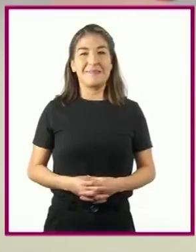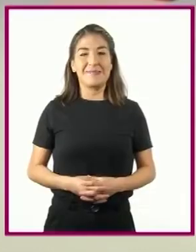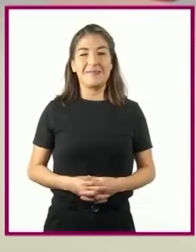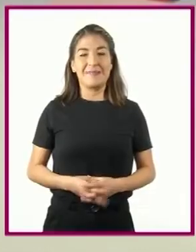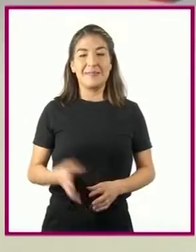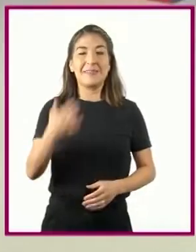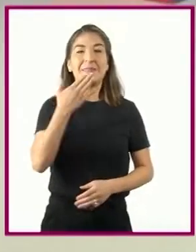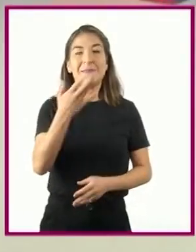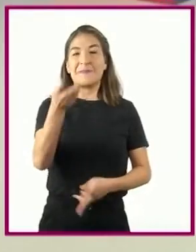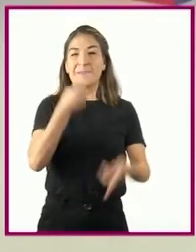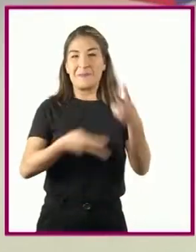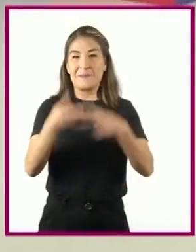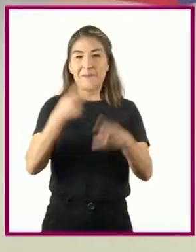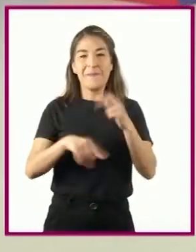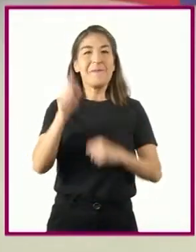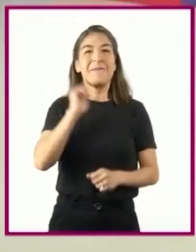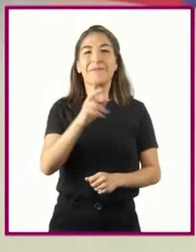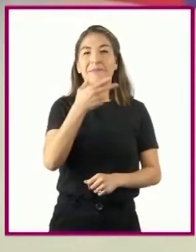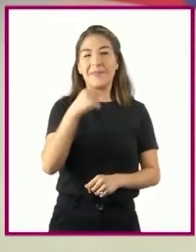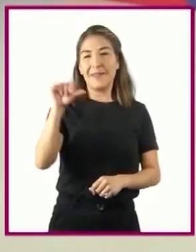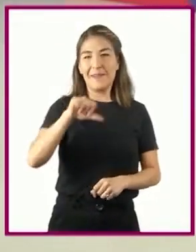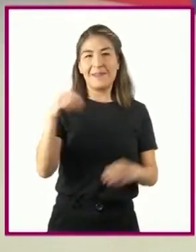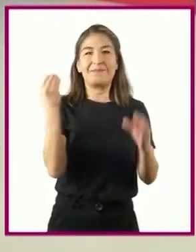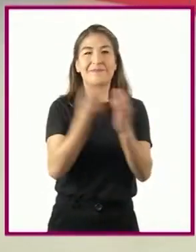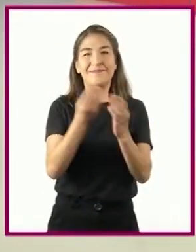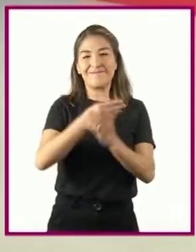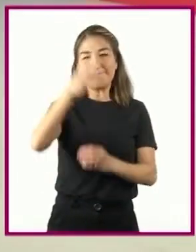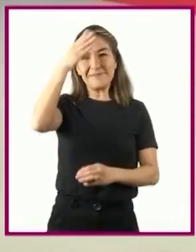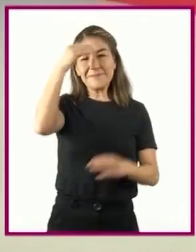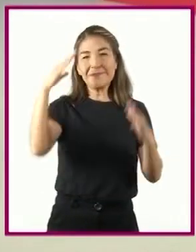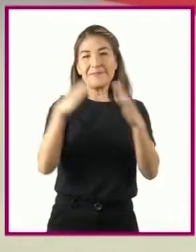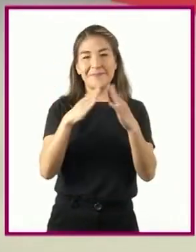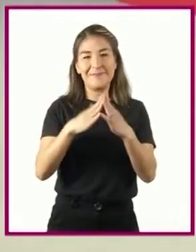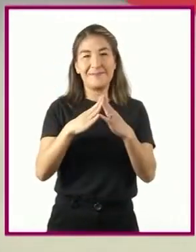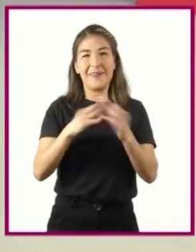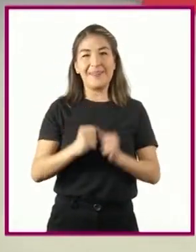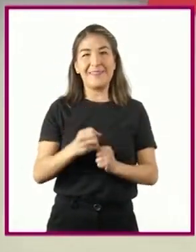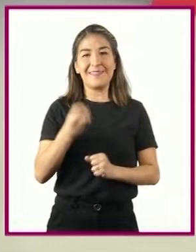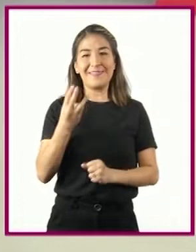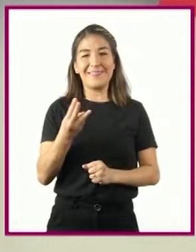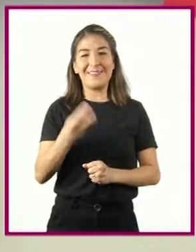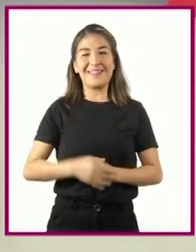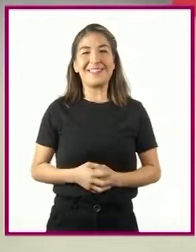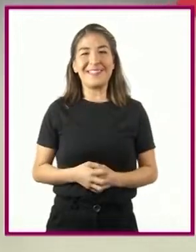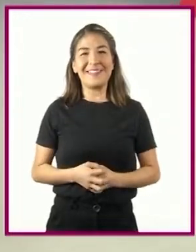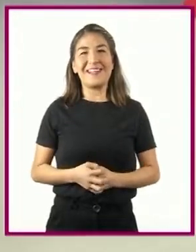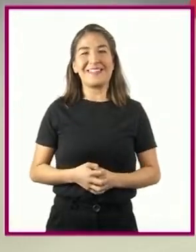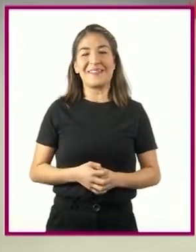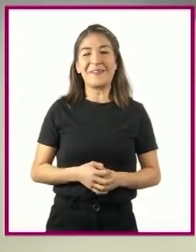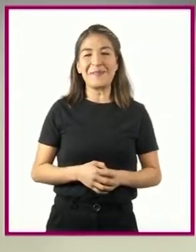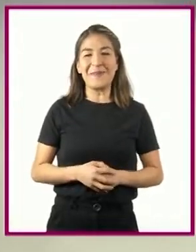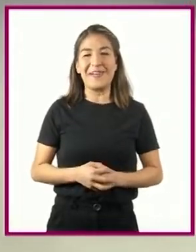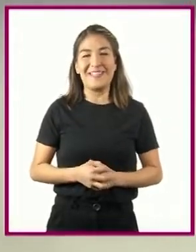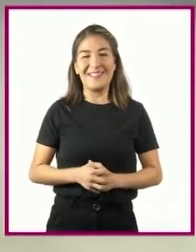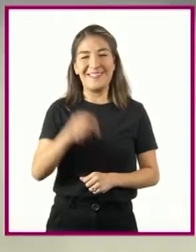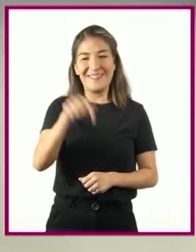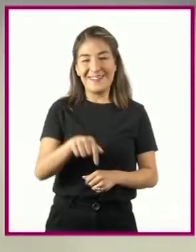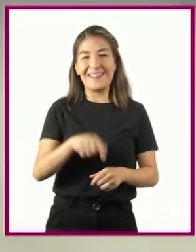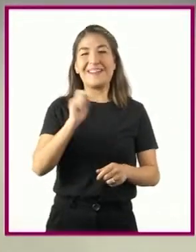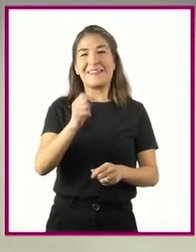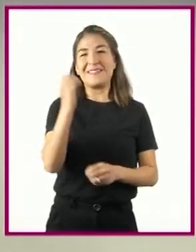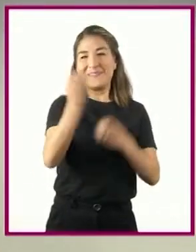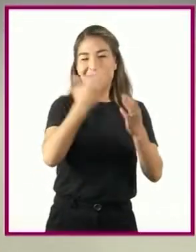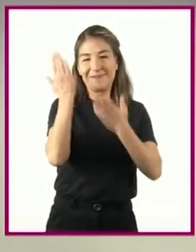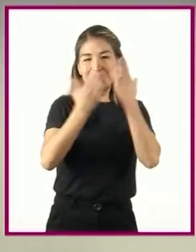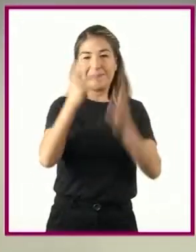Bienvenidas y bienvenidos a una sesión más de Aprende en Casa 3, nuestra estrategia para este ciclo escolar